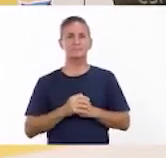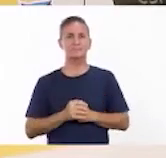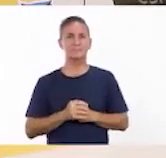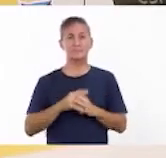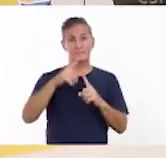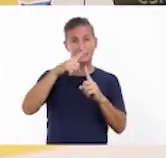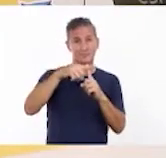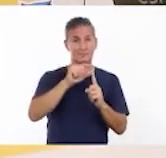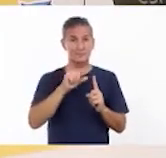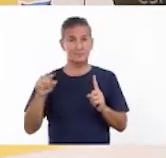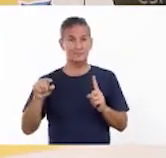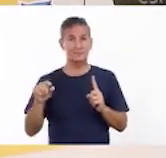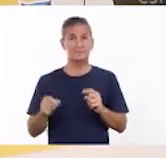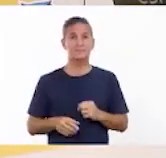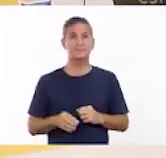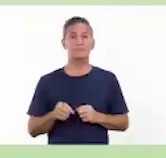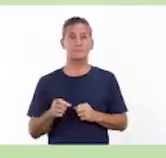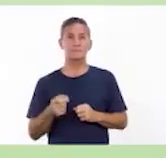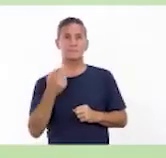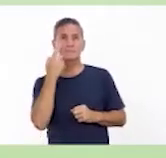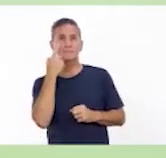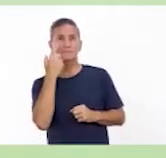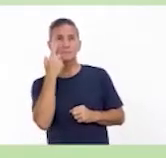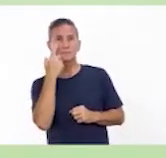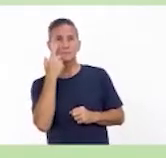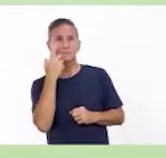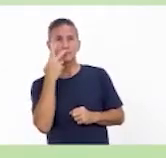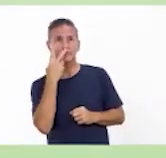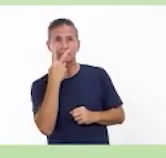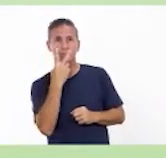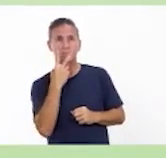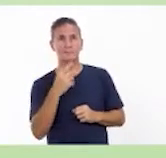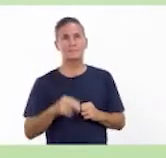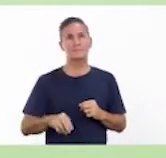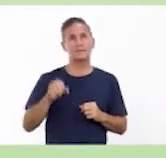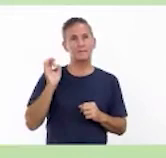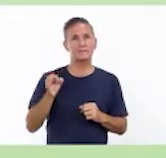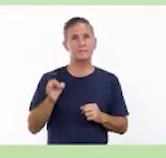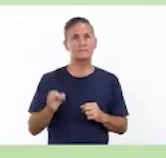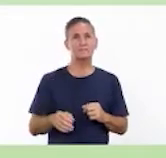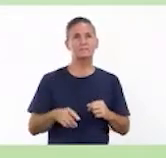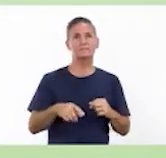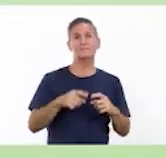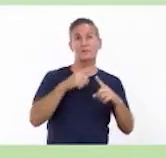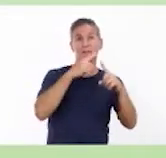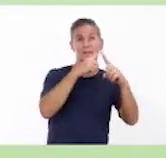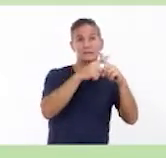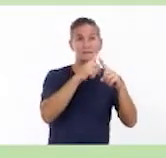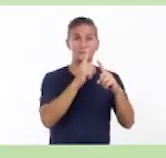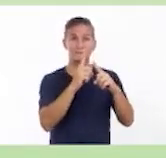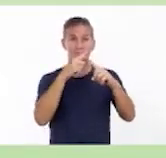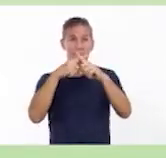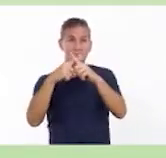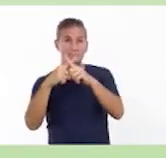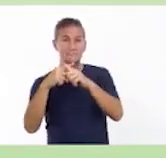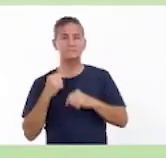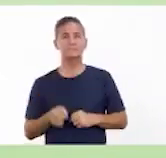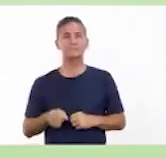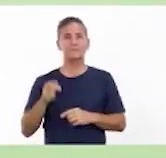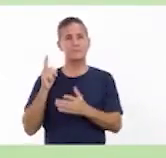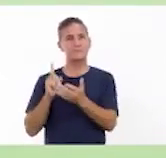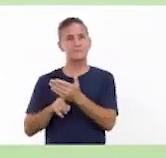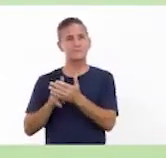La temática es el reflejo de la realidad en la novela del siglo XIX, Papagorió,